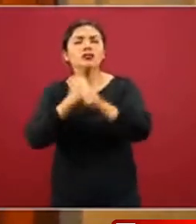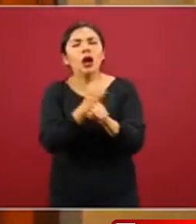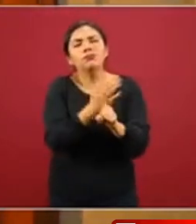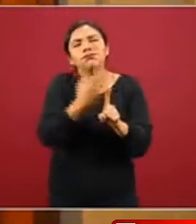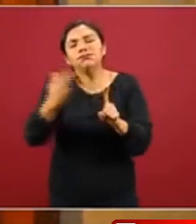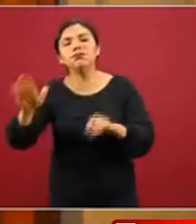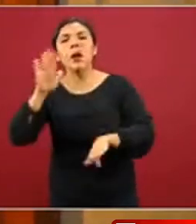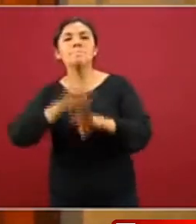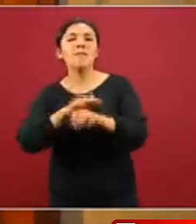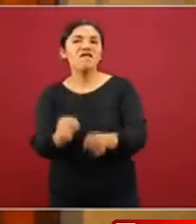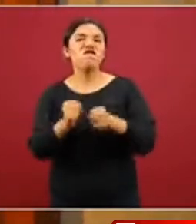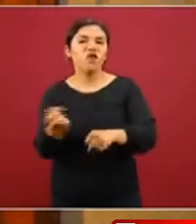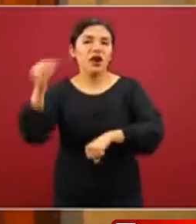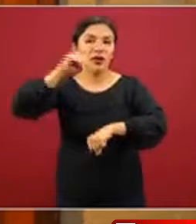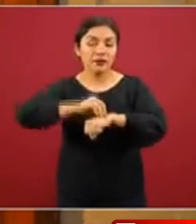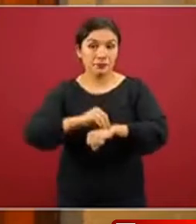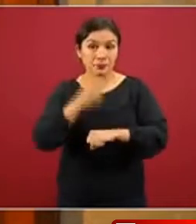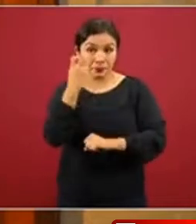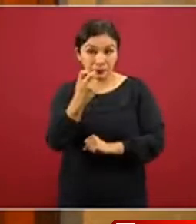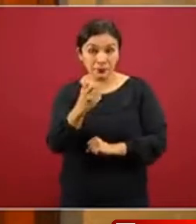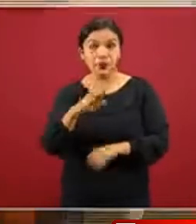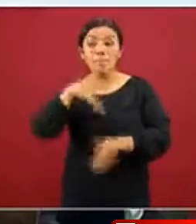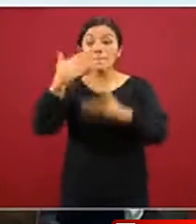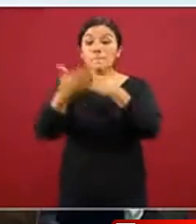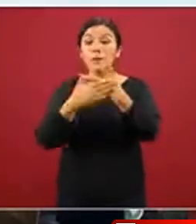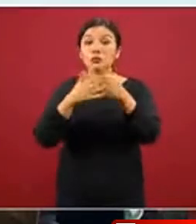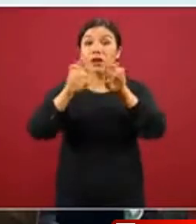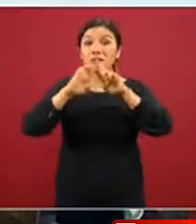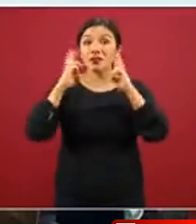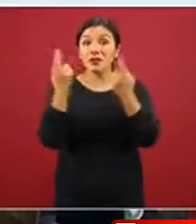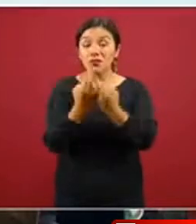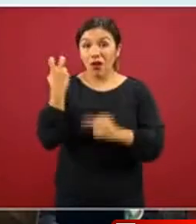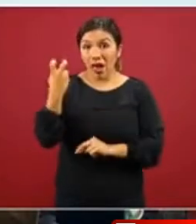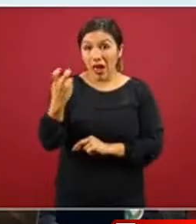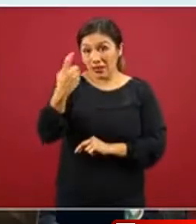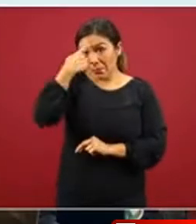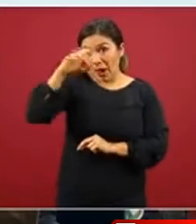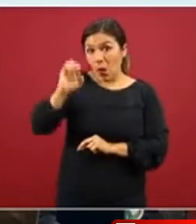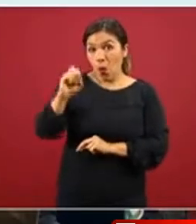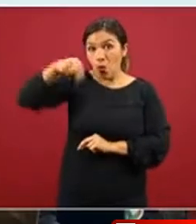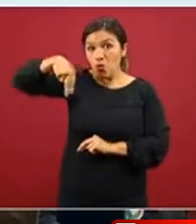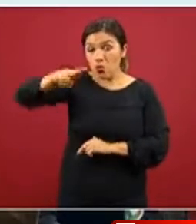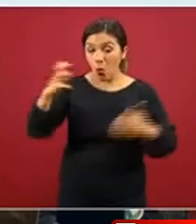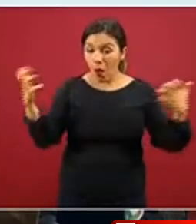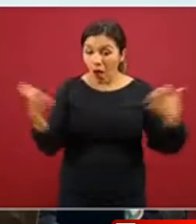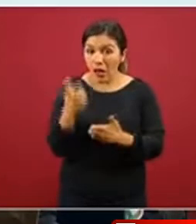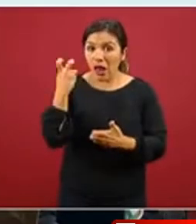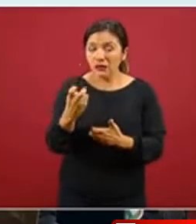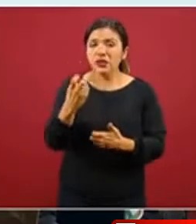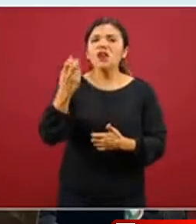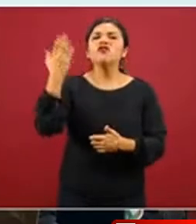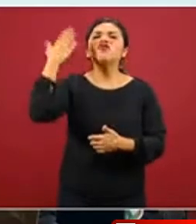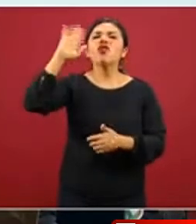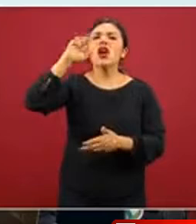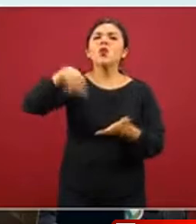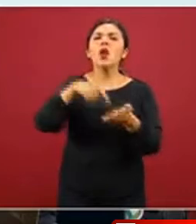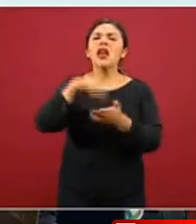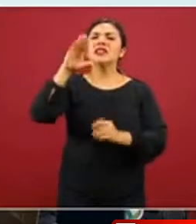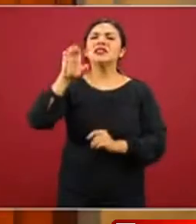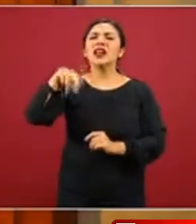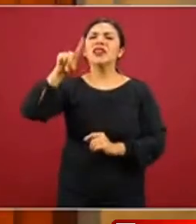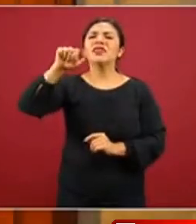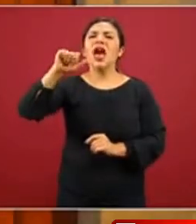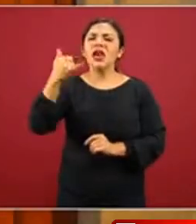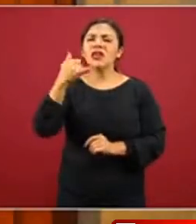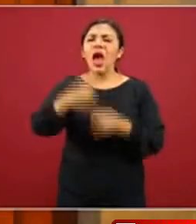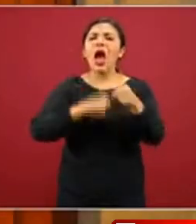fortalecido. Les quiero decir que la siguiente reunión de este tipo de Naciones Unidas fue en Sendai, después en